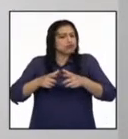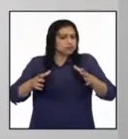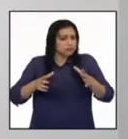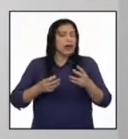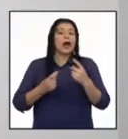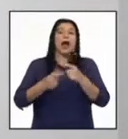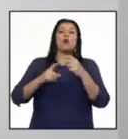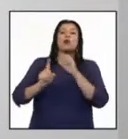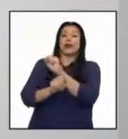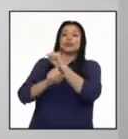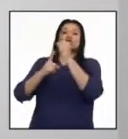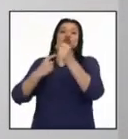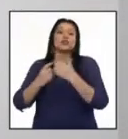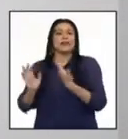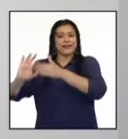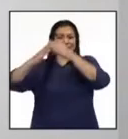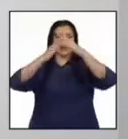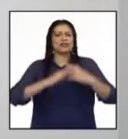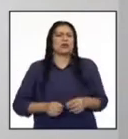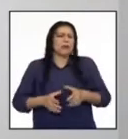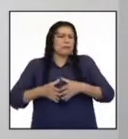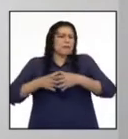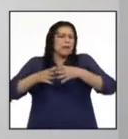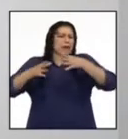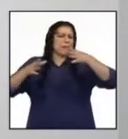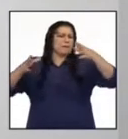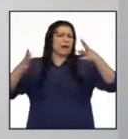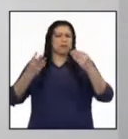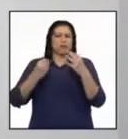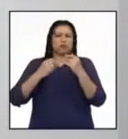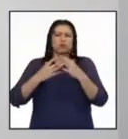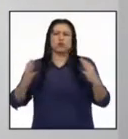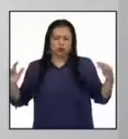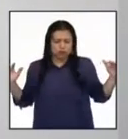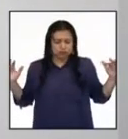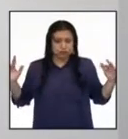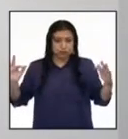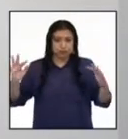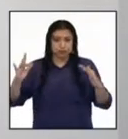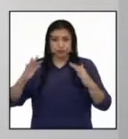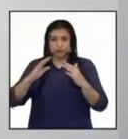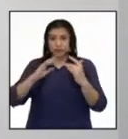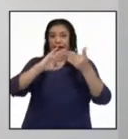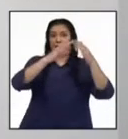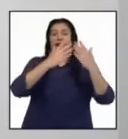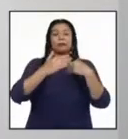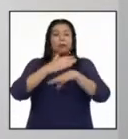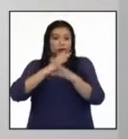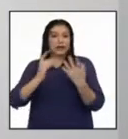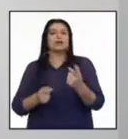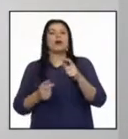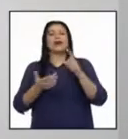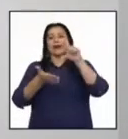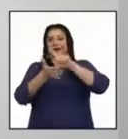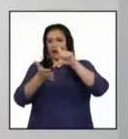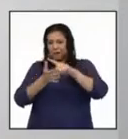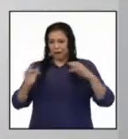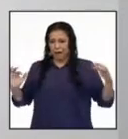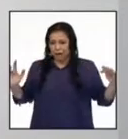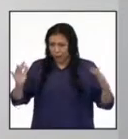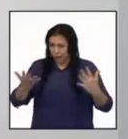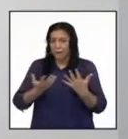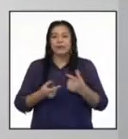a una sociedad urbana debido a intensos flujos migratorios internos hacia Lima.